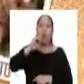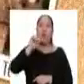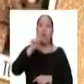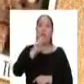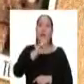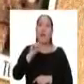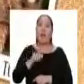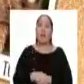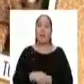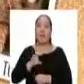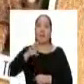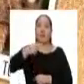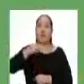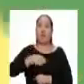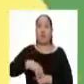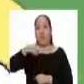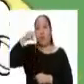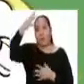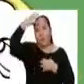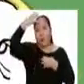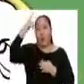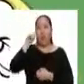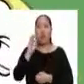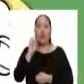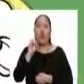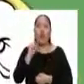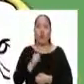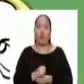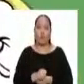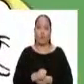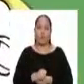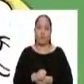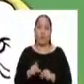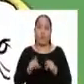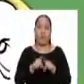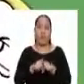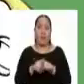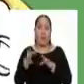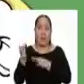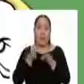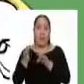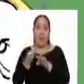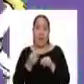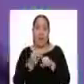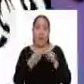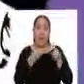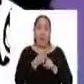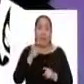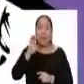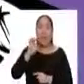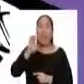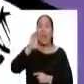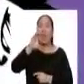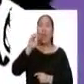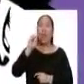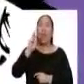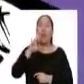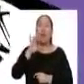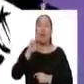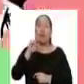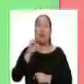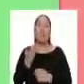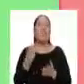real y el mono tocón. Y finalmente, tenemos que hablar de la variedad de ecorregiones. Una ecorregión es un